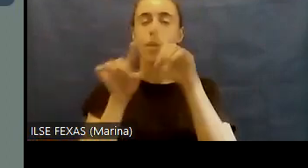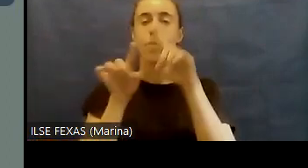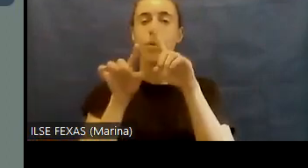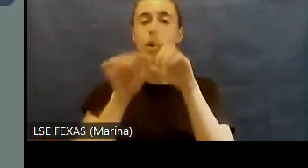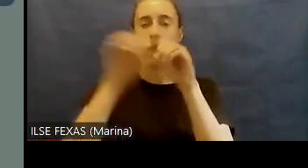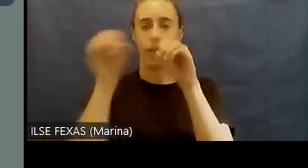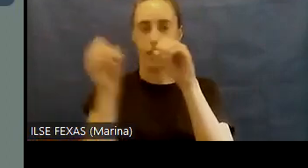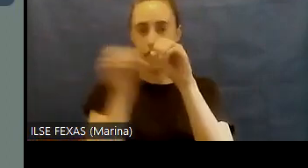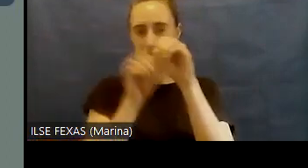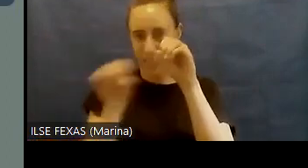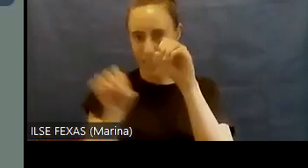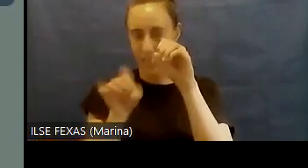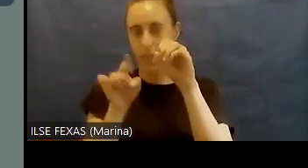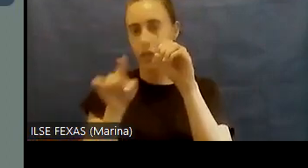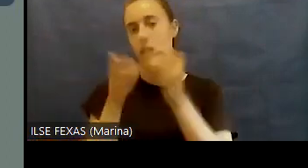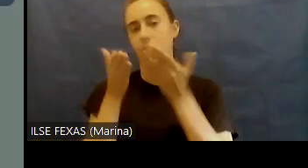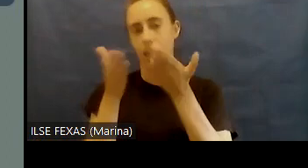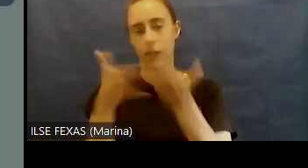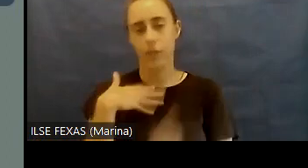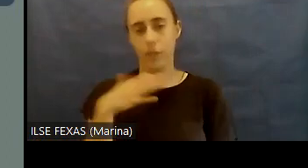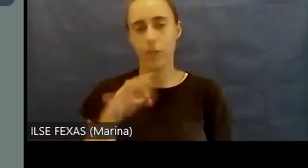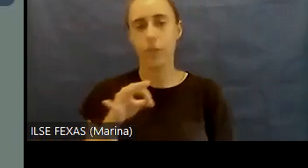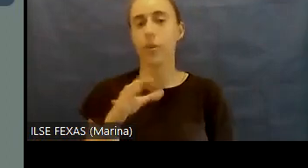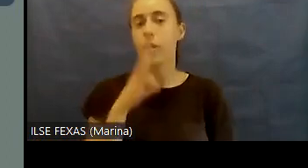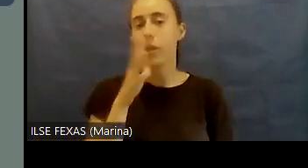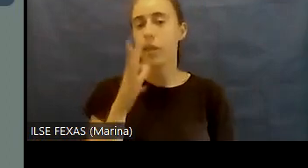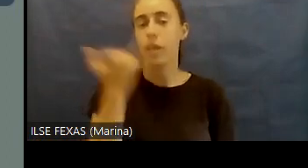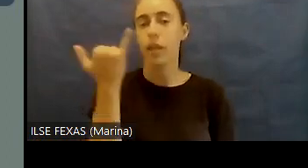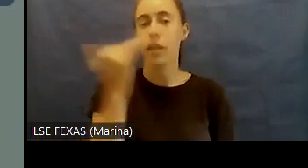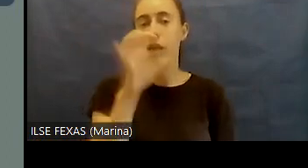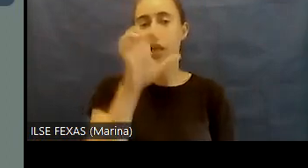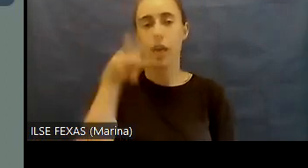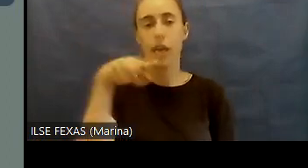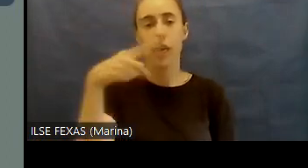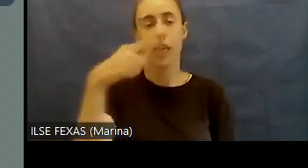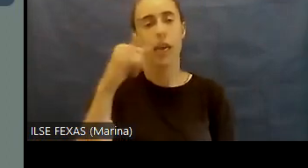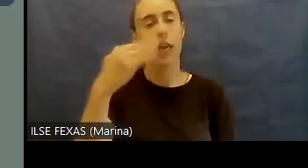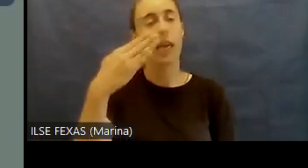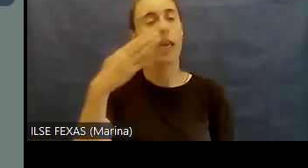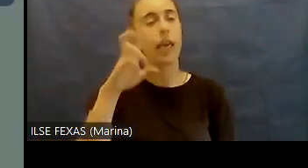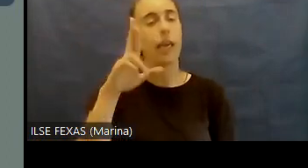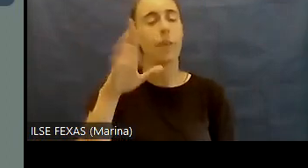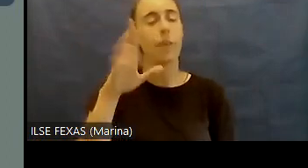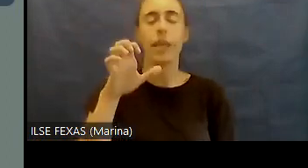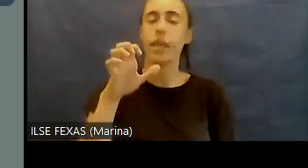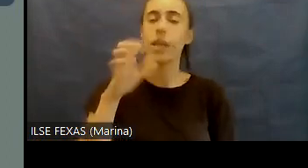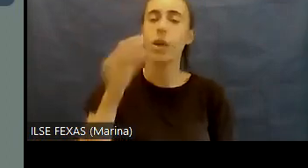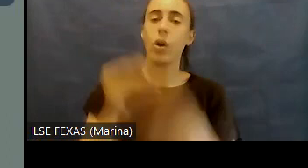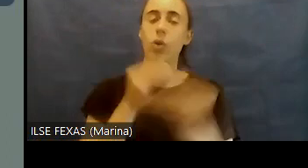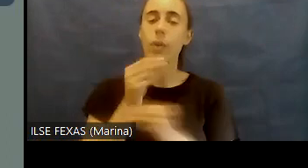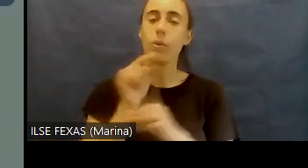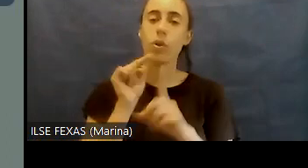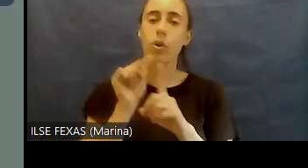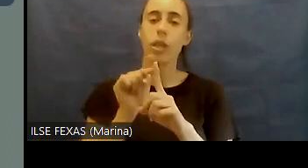venir perfectamente el jengibre. De hecho, el jengibre lo solemos dar como